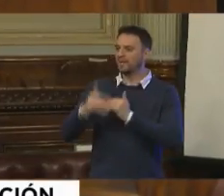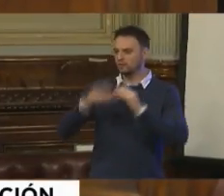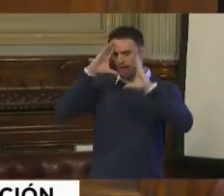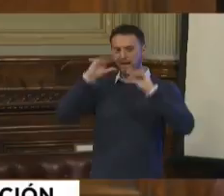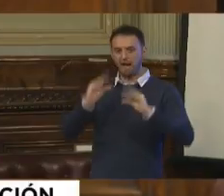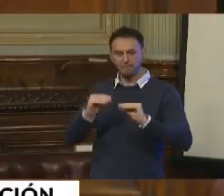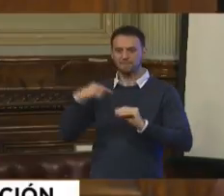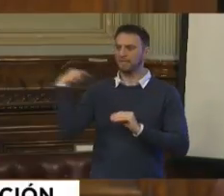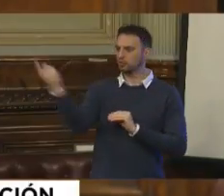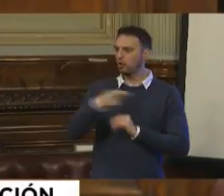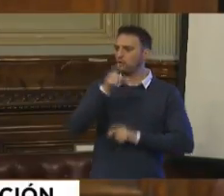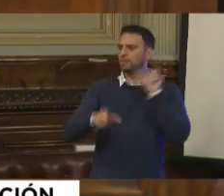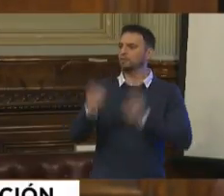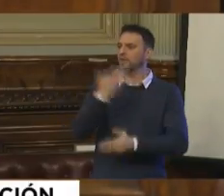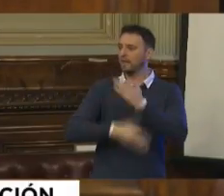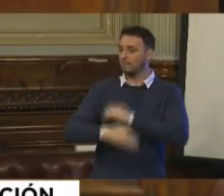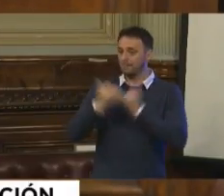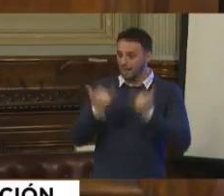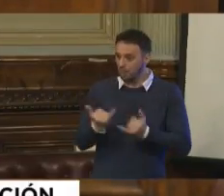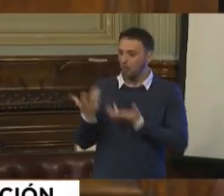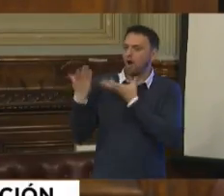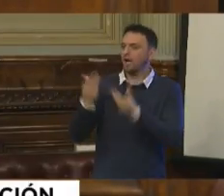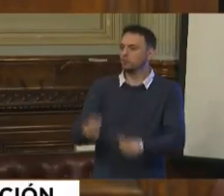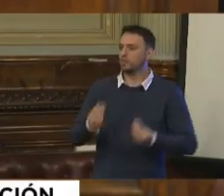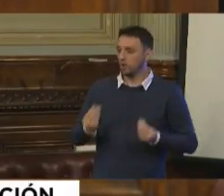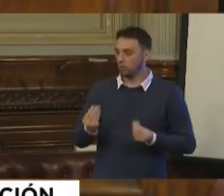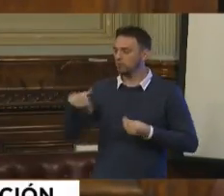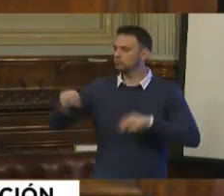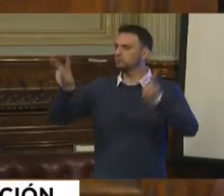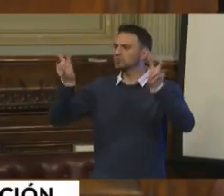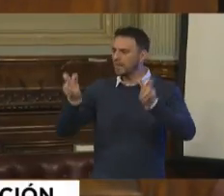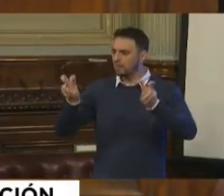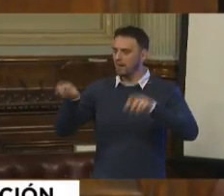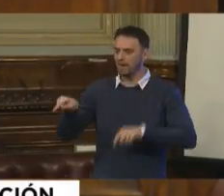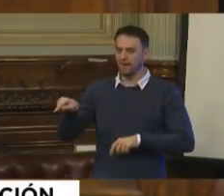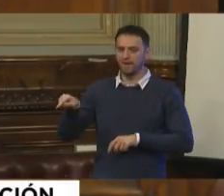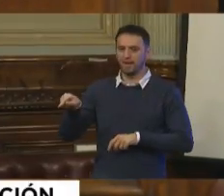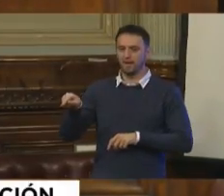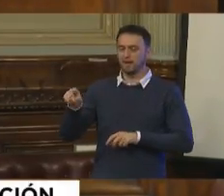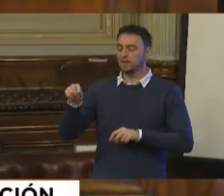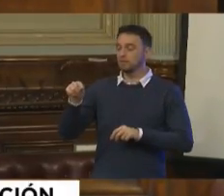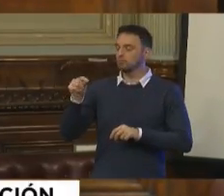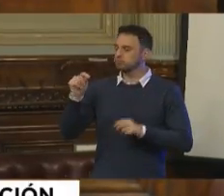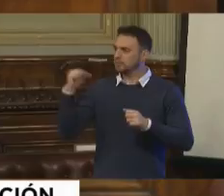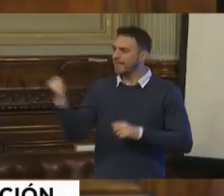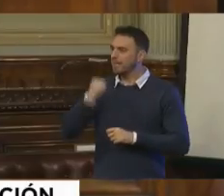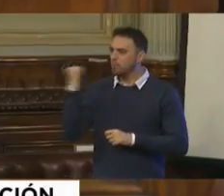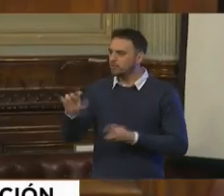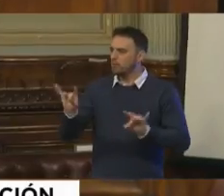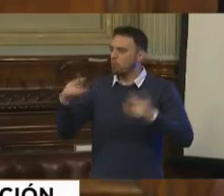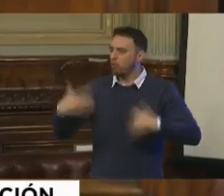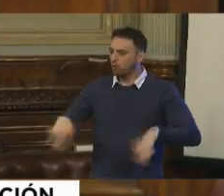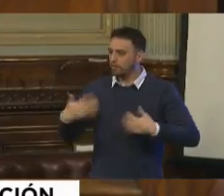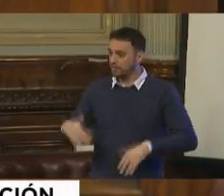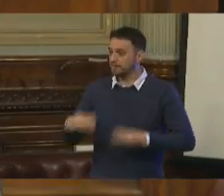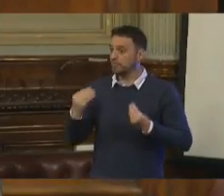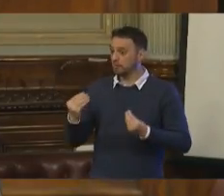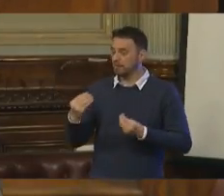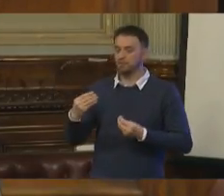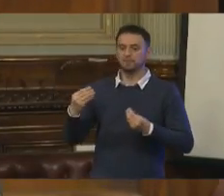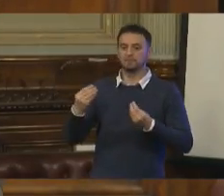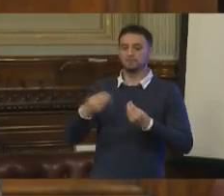dentro de sus capacidades nuestros compañeros discapacitados es una temática muy muy cara muy importante